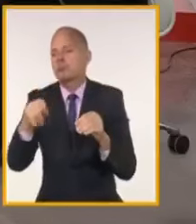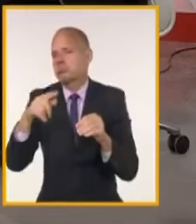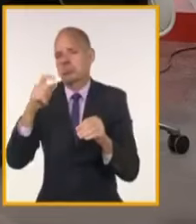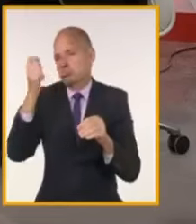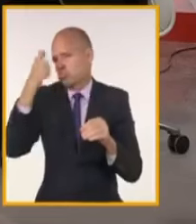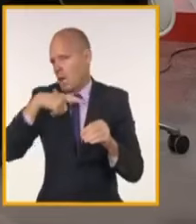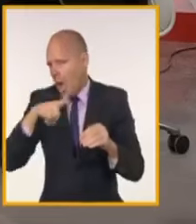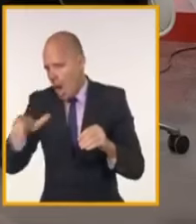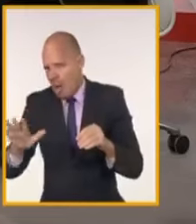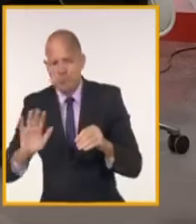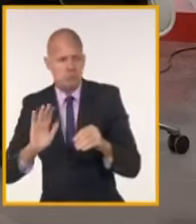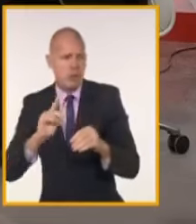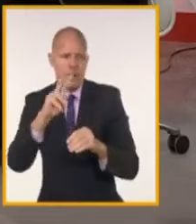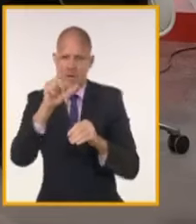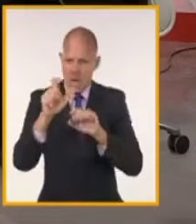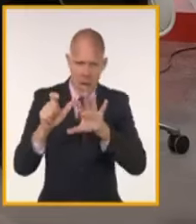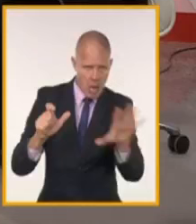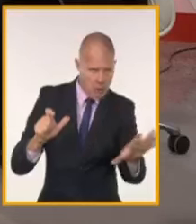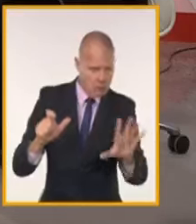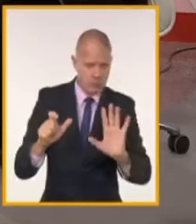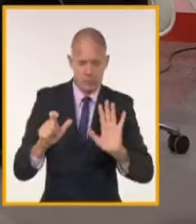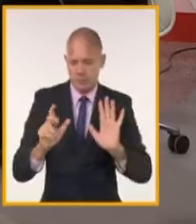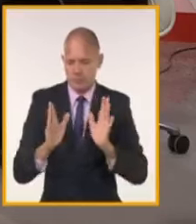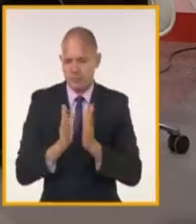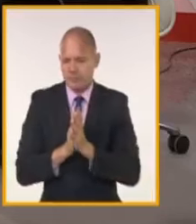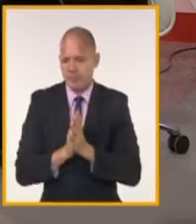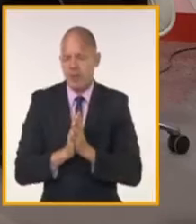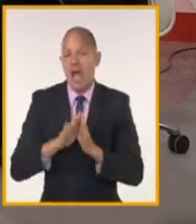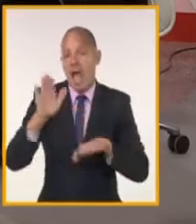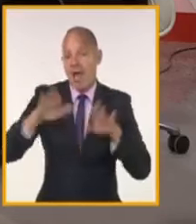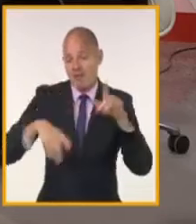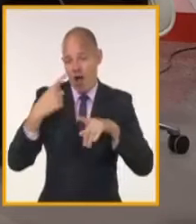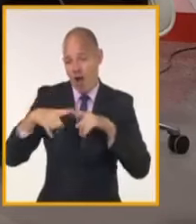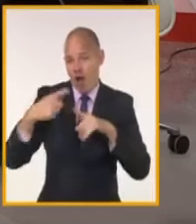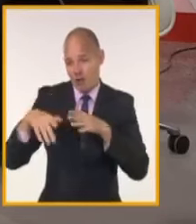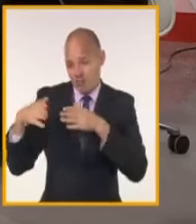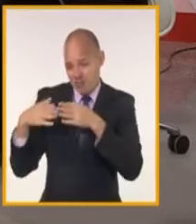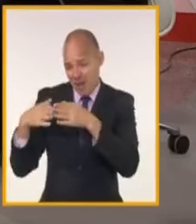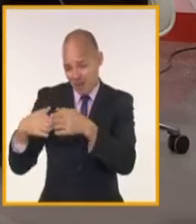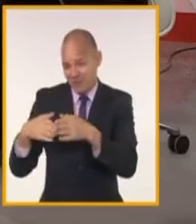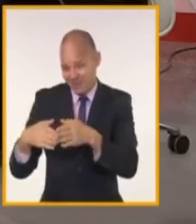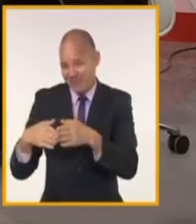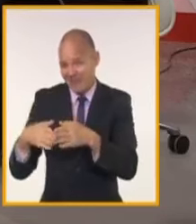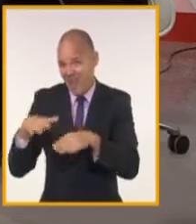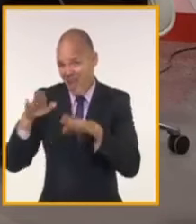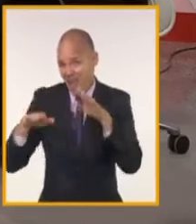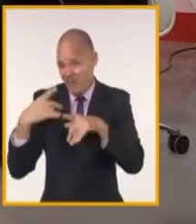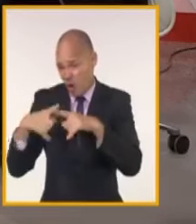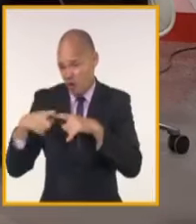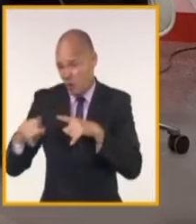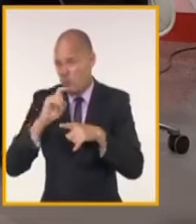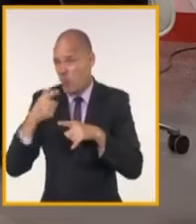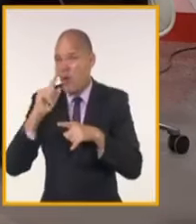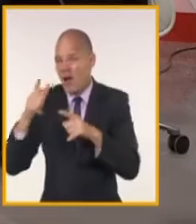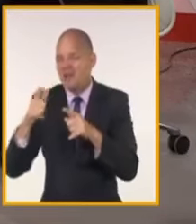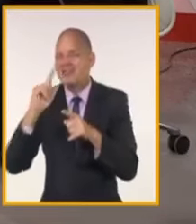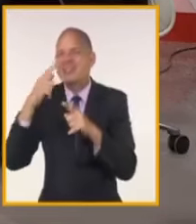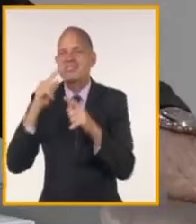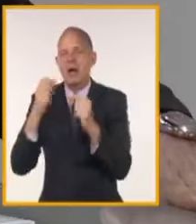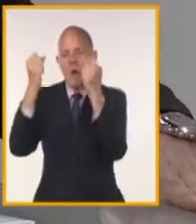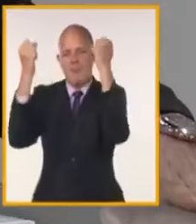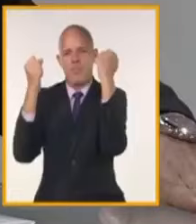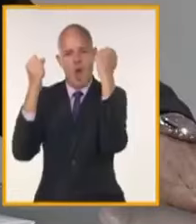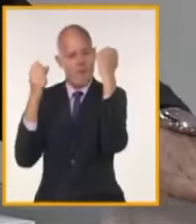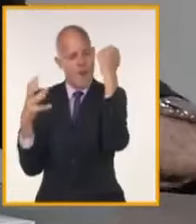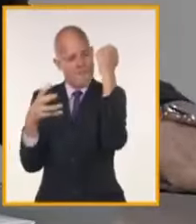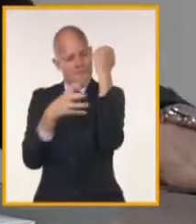transformadores esos transformadores que necesitan en el en el emplazamiento en el lugar donde se va a hacer la inversión lleva una base